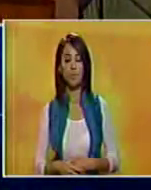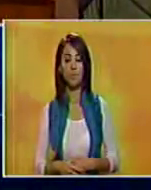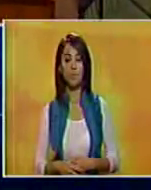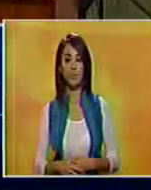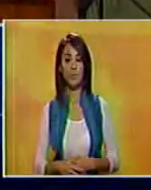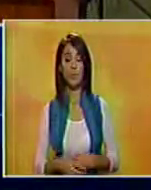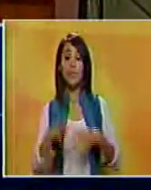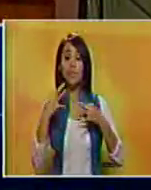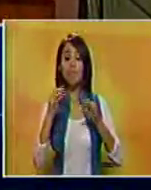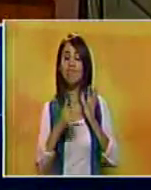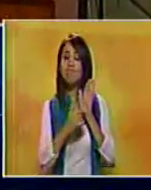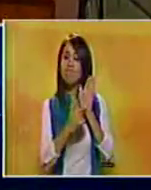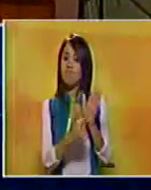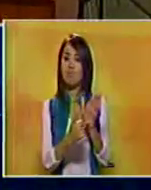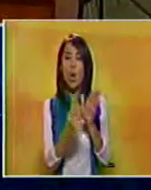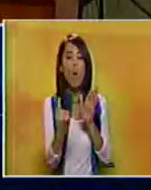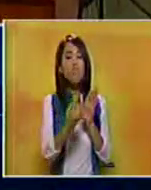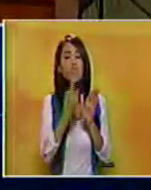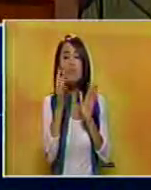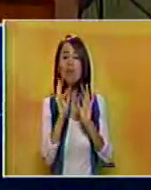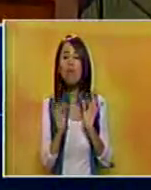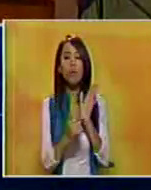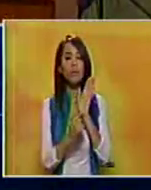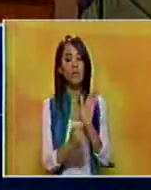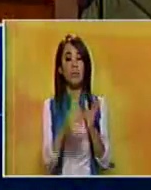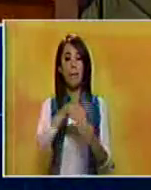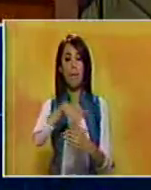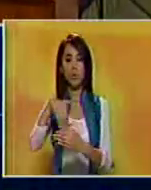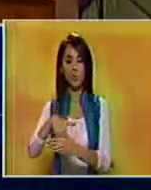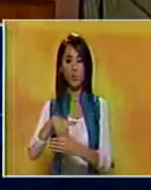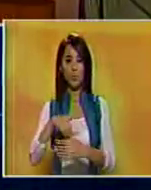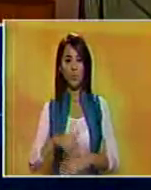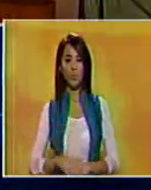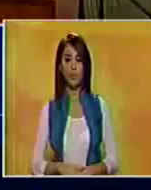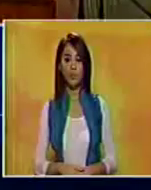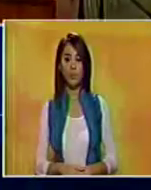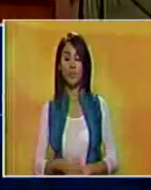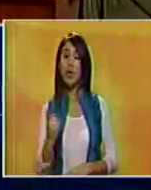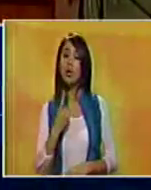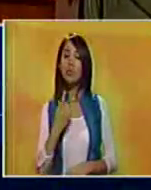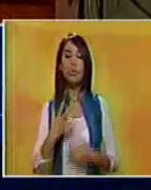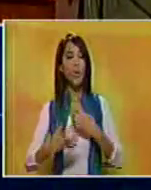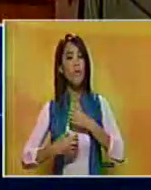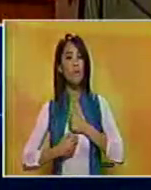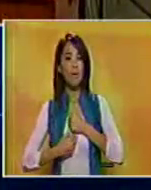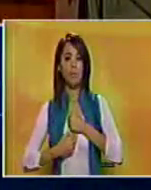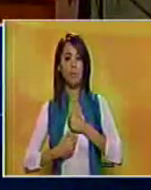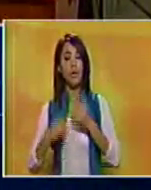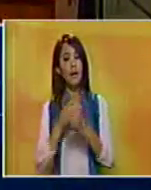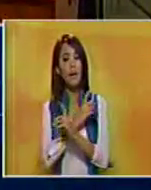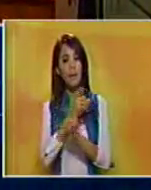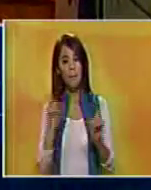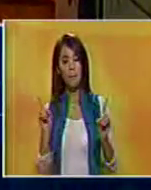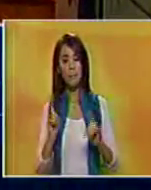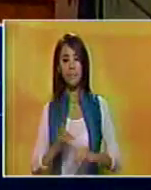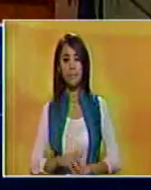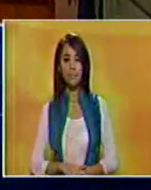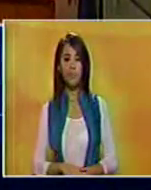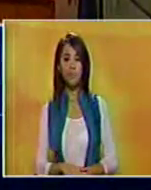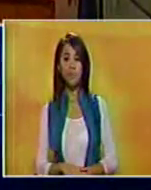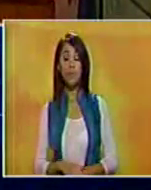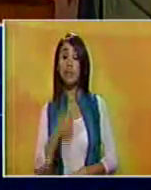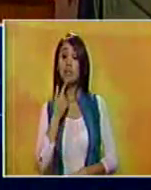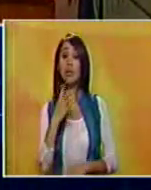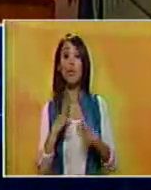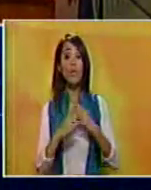Esta es la alternativa, la única. La alternativa del voto es lo único en lo que creemos los demócratas. Se lo